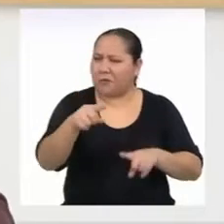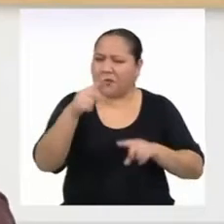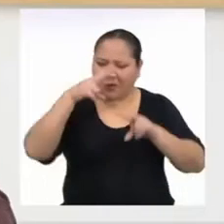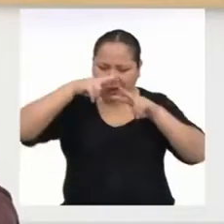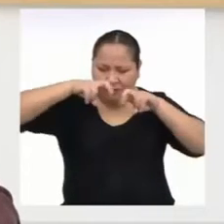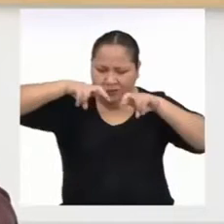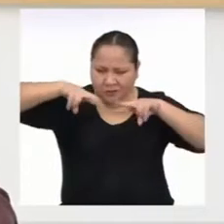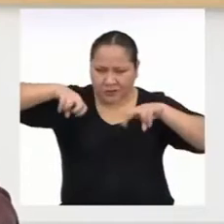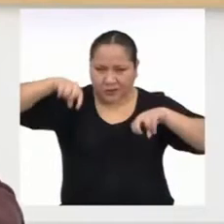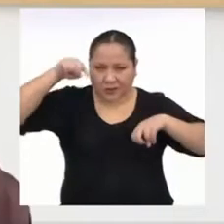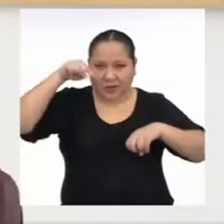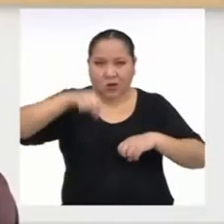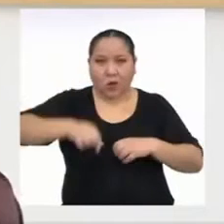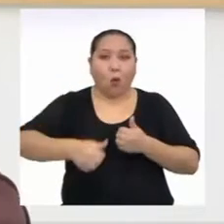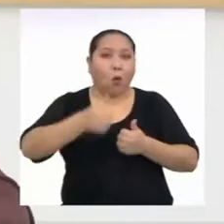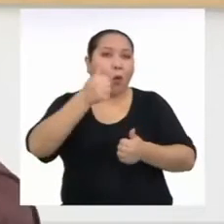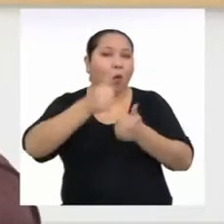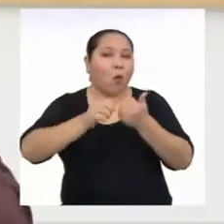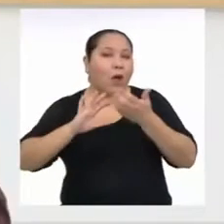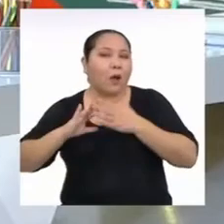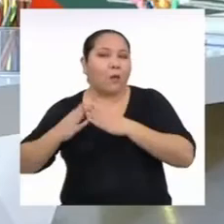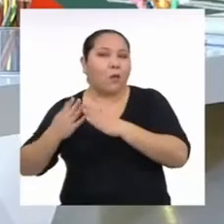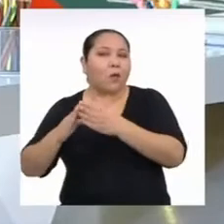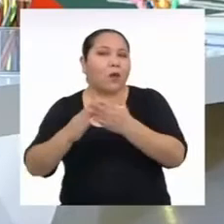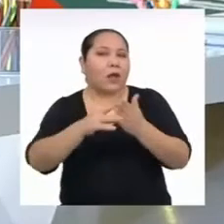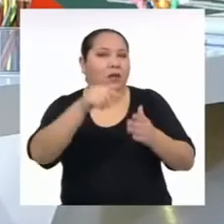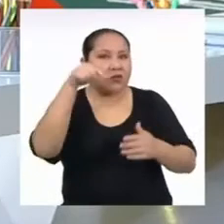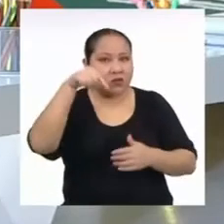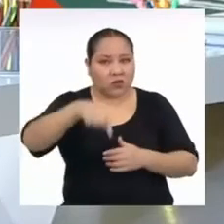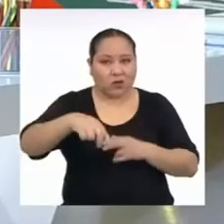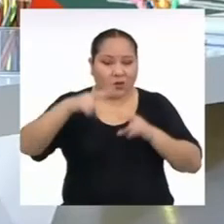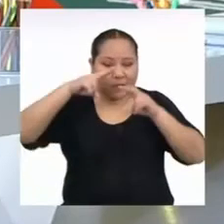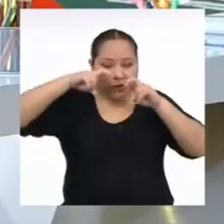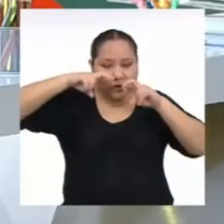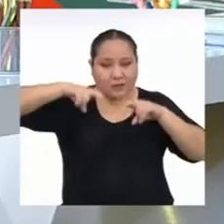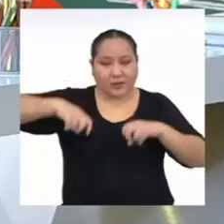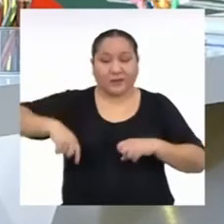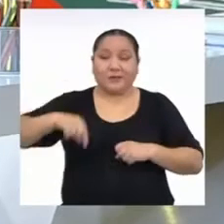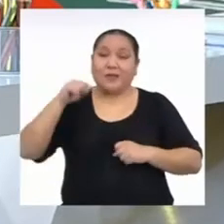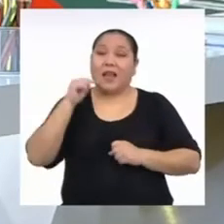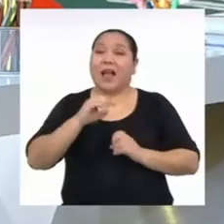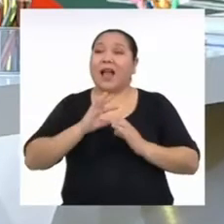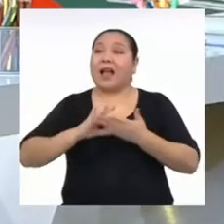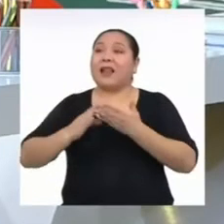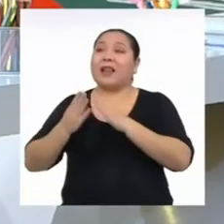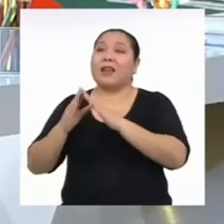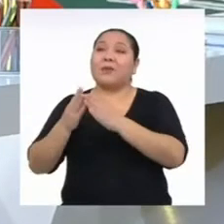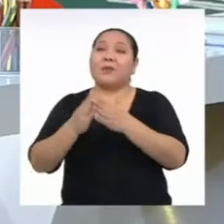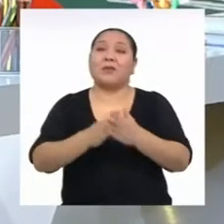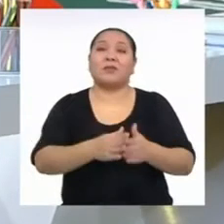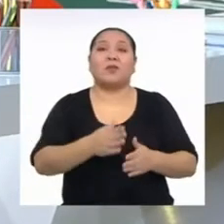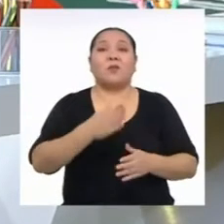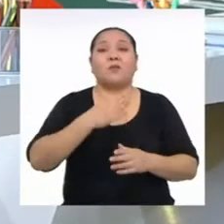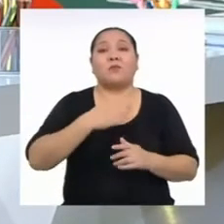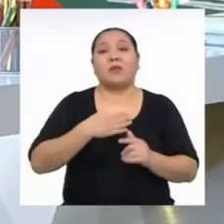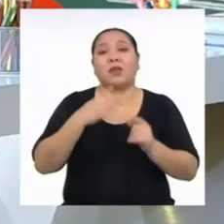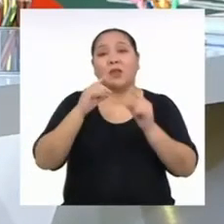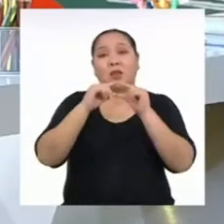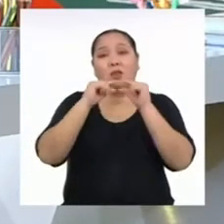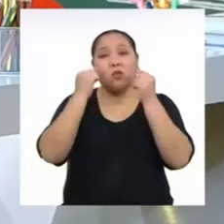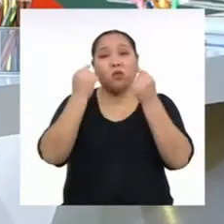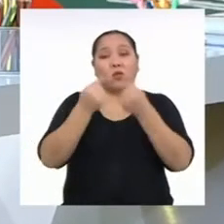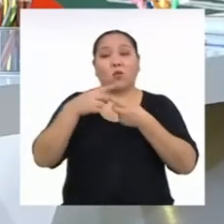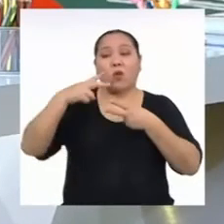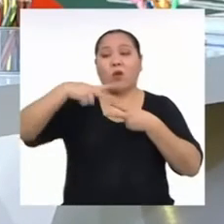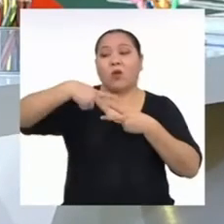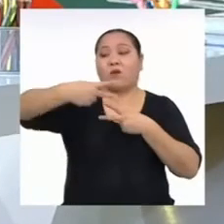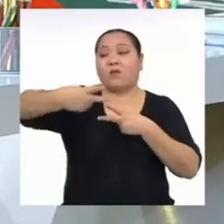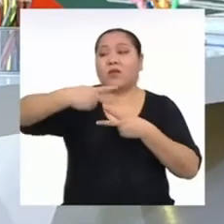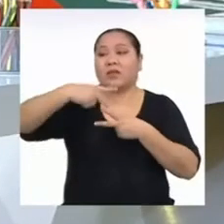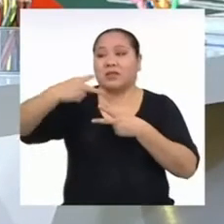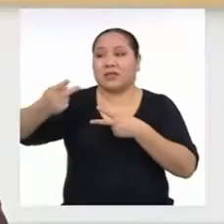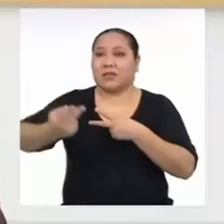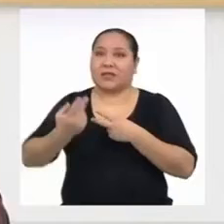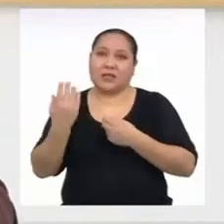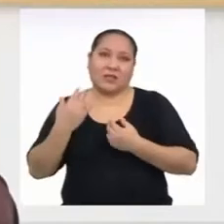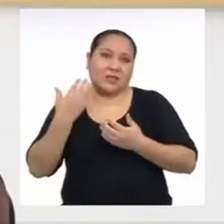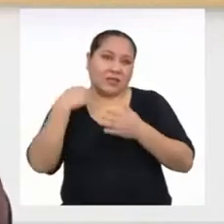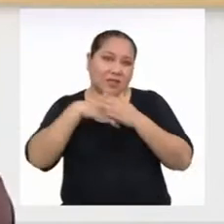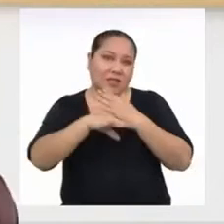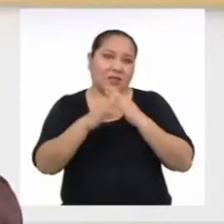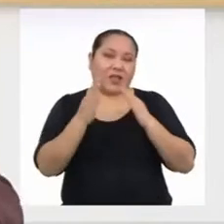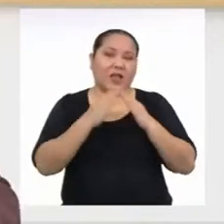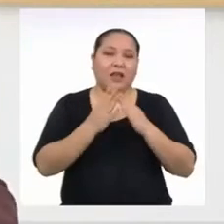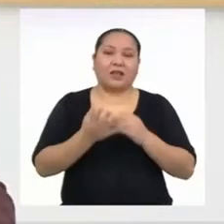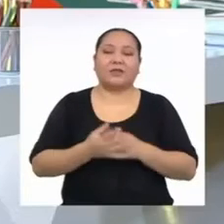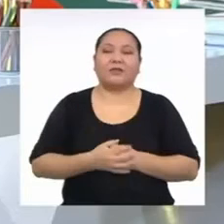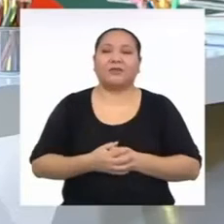¿cuál será la población en estudio? La población sería mi grupo de vecinos en casa. ¿Y